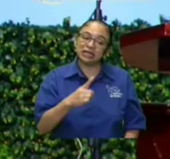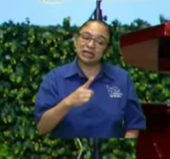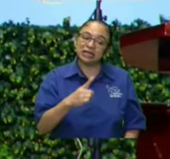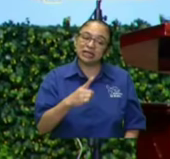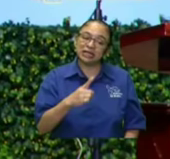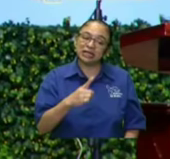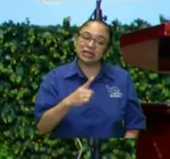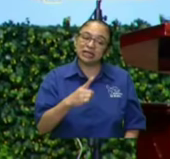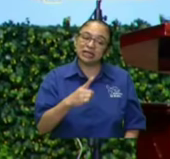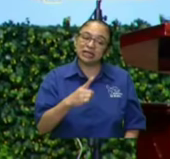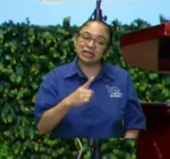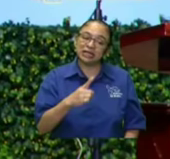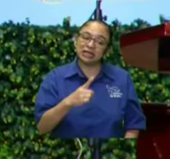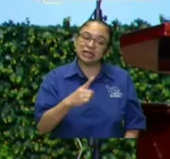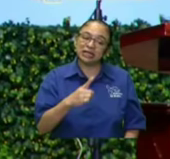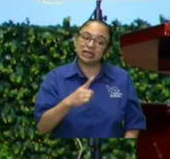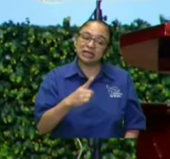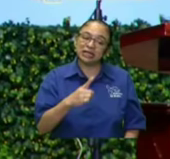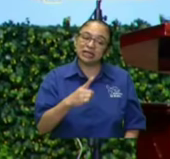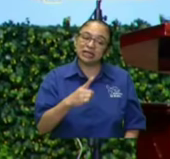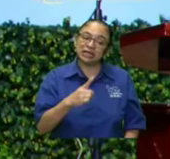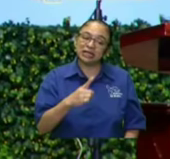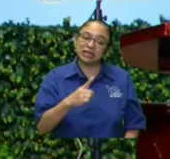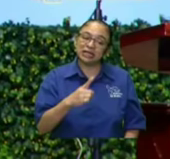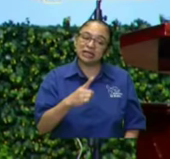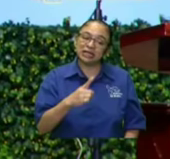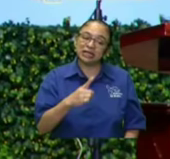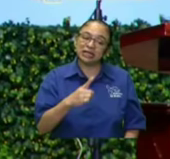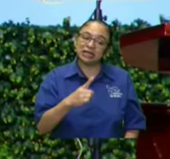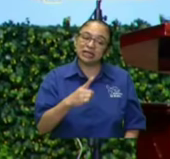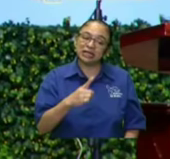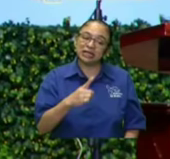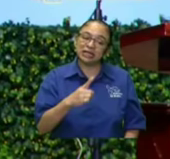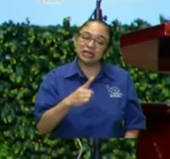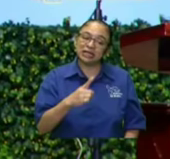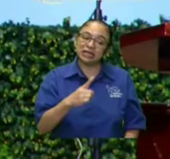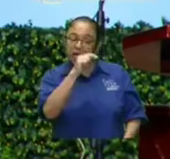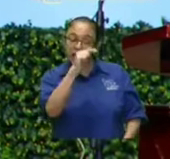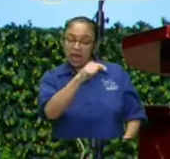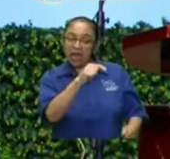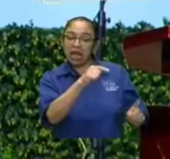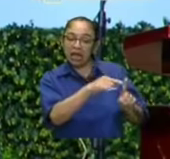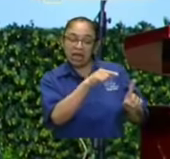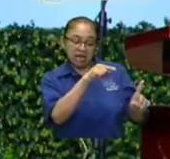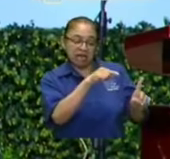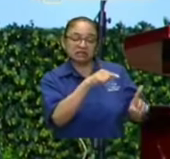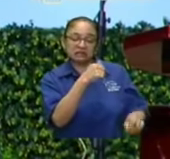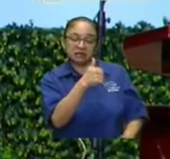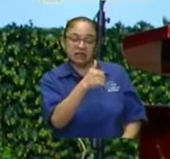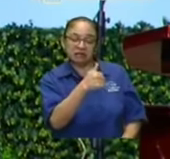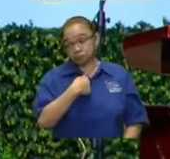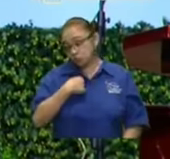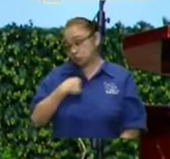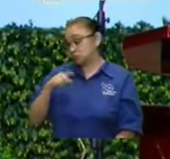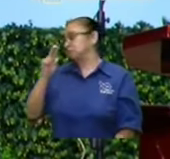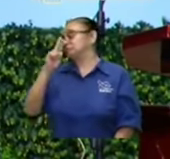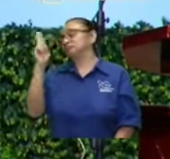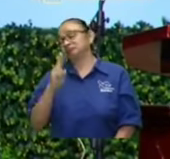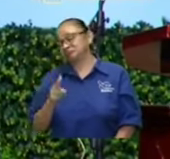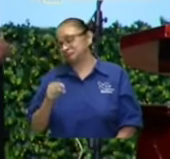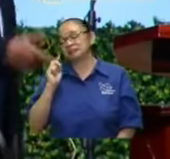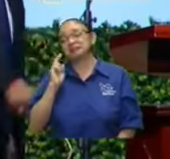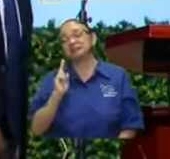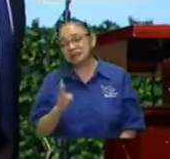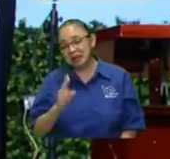y yo era la oveja negra de la familia. Y entonces aquel era el que siempre estaba bien y yo siempre el que me metía a clavos. Siempre. Y mi